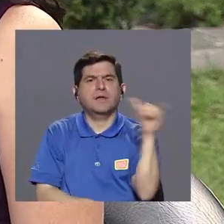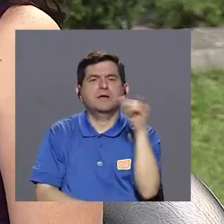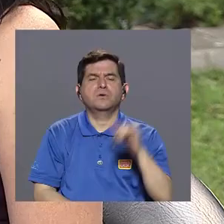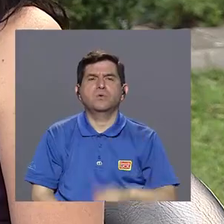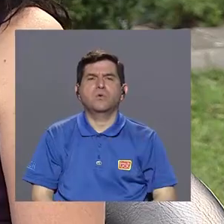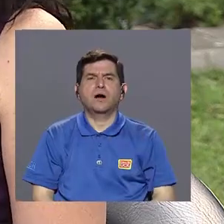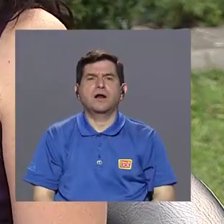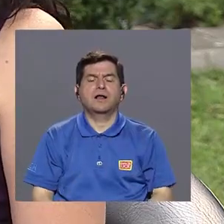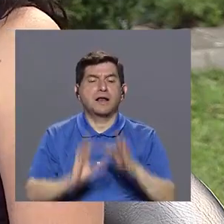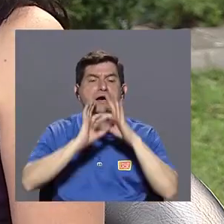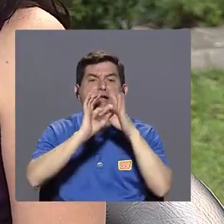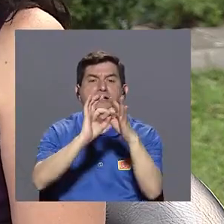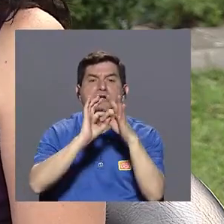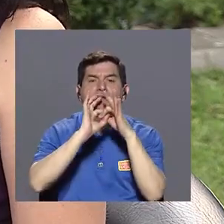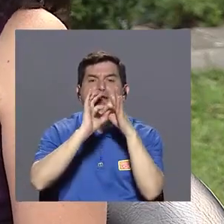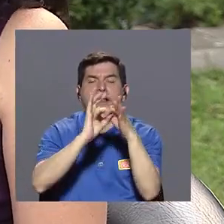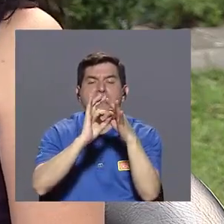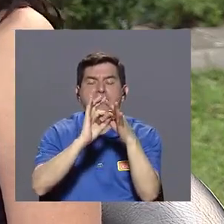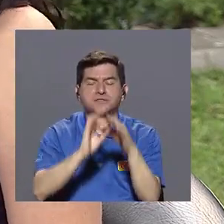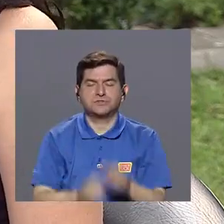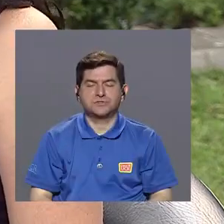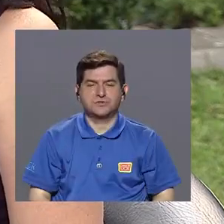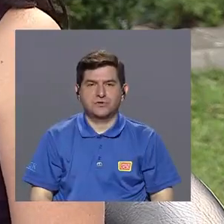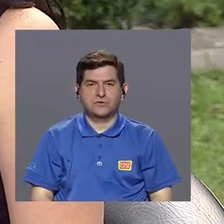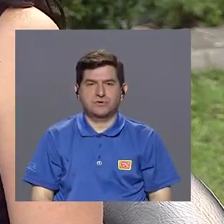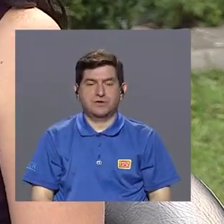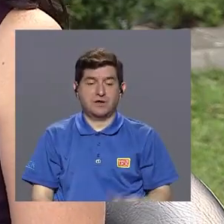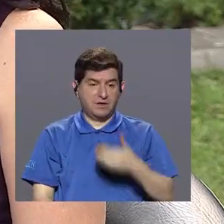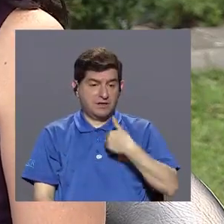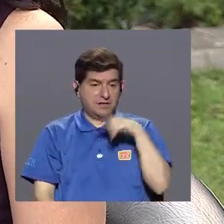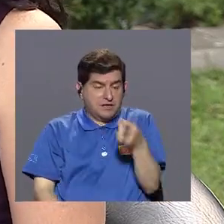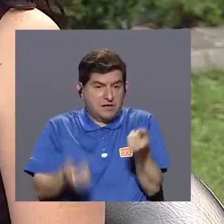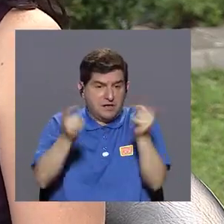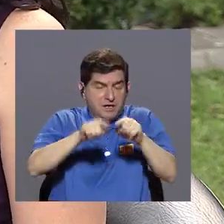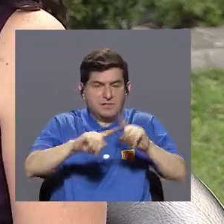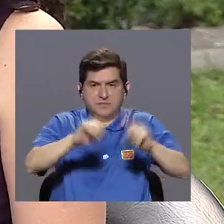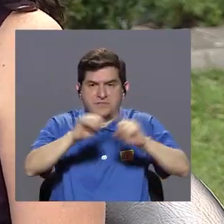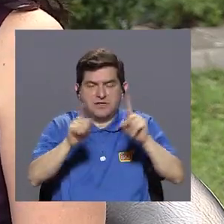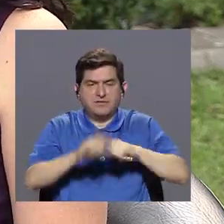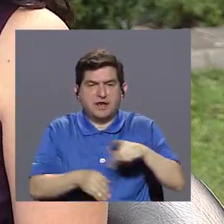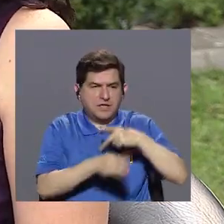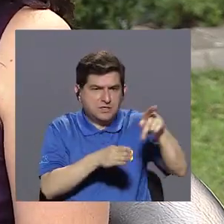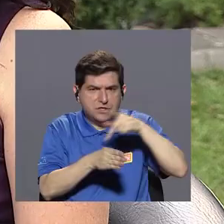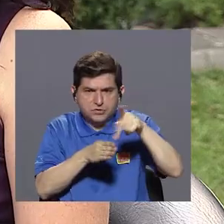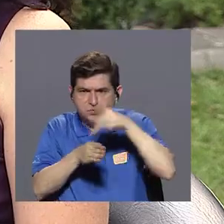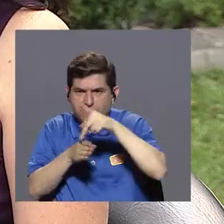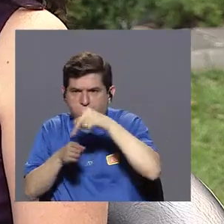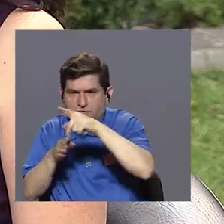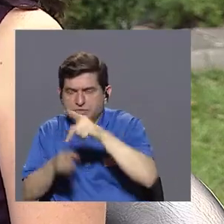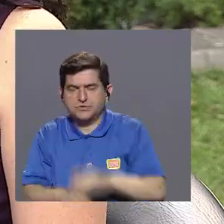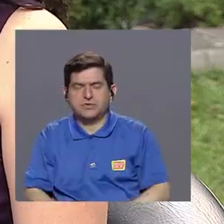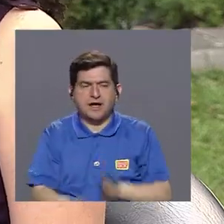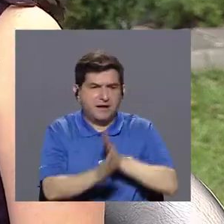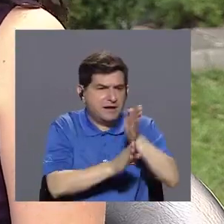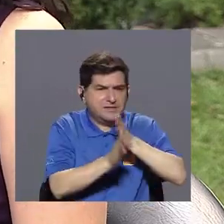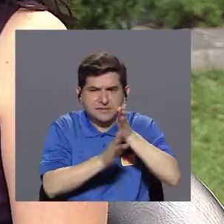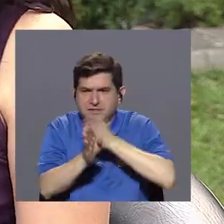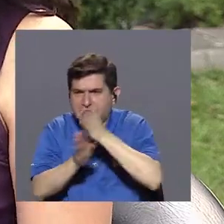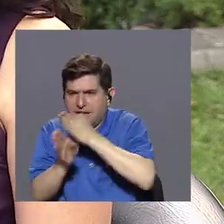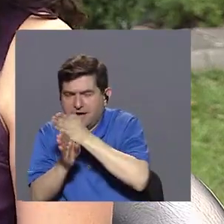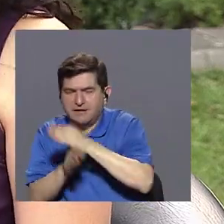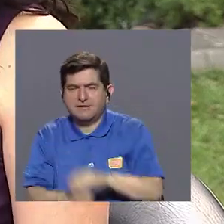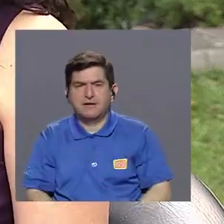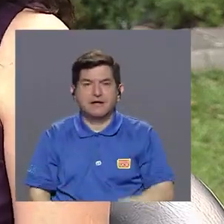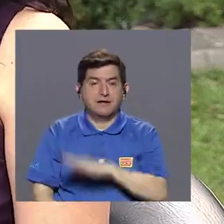También está la relación, bueno, parte de la relación entre las, digamos, interdisciplinaria, entre las carreras y